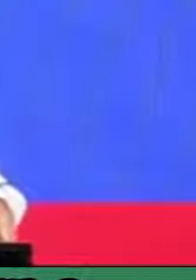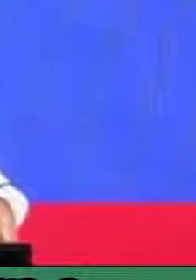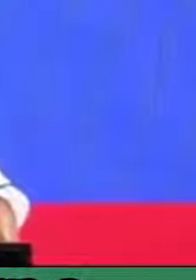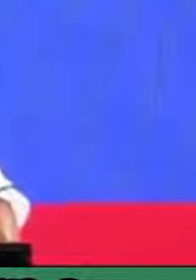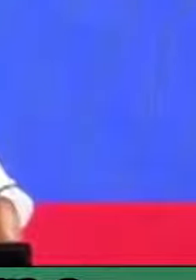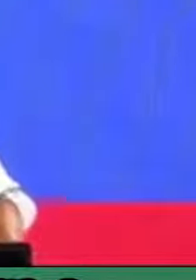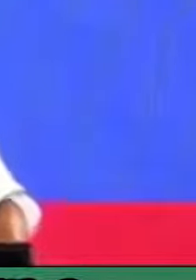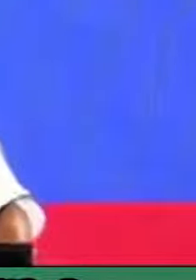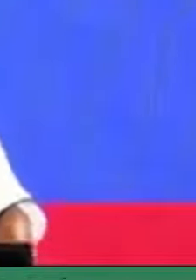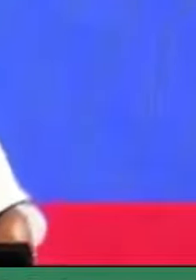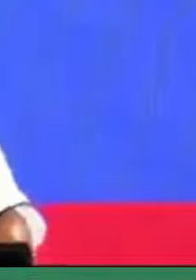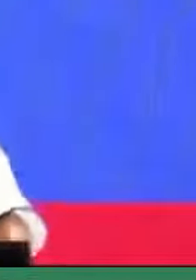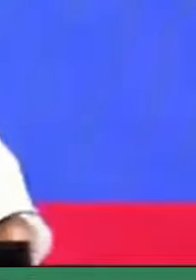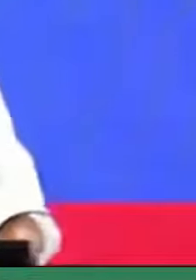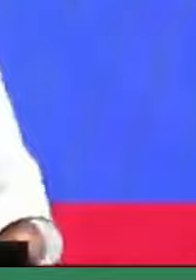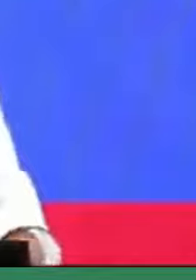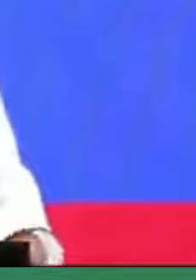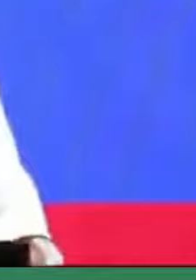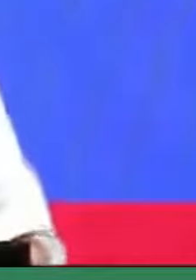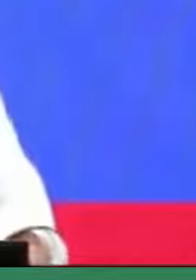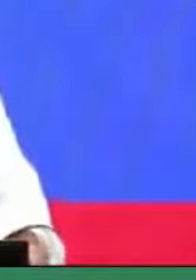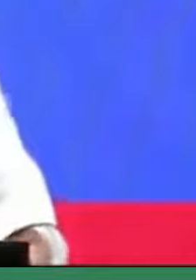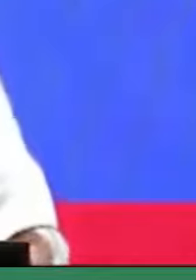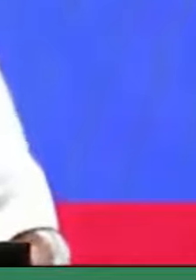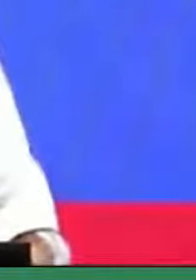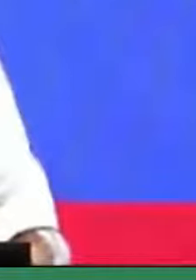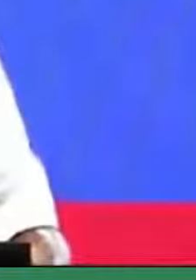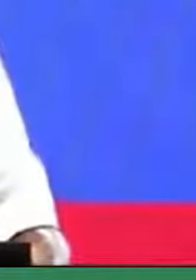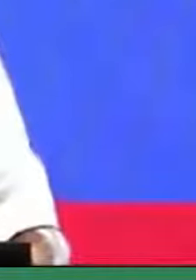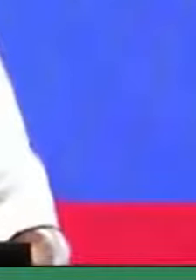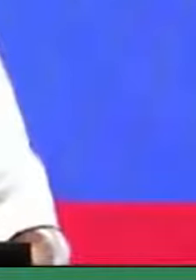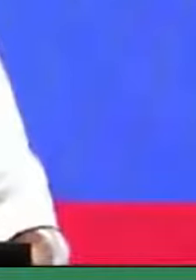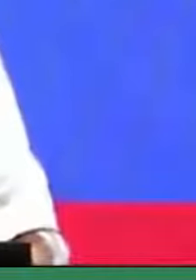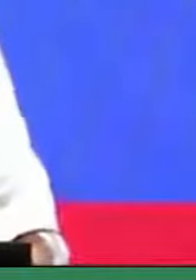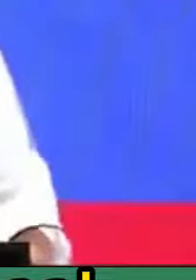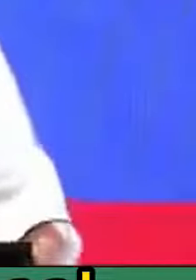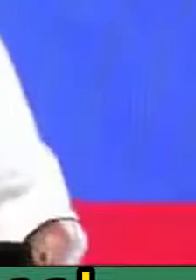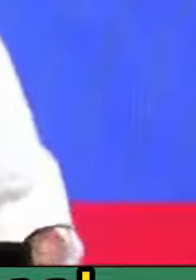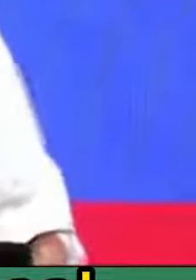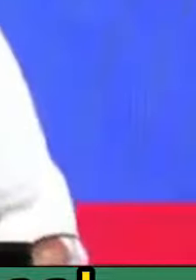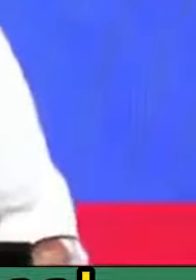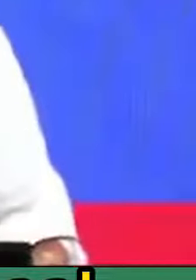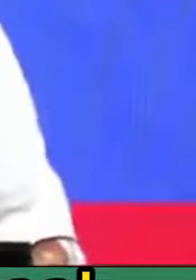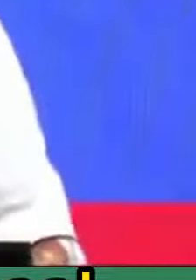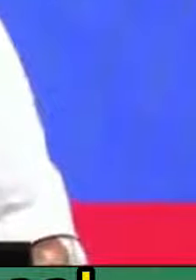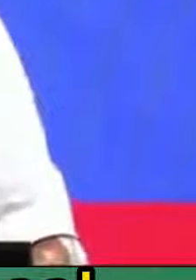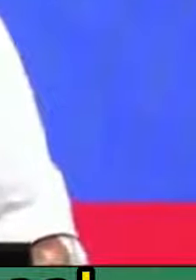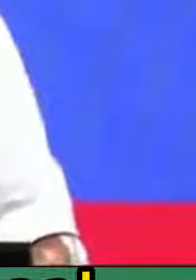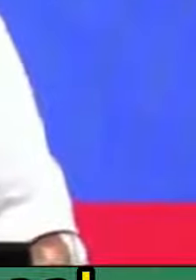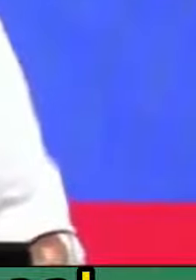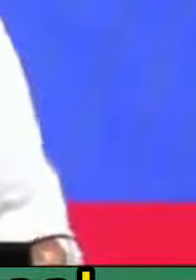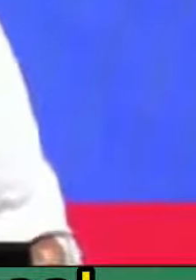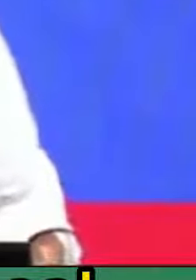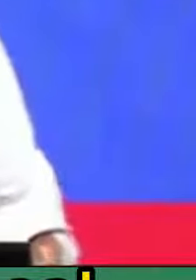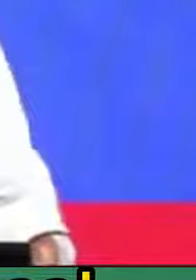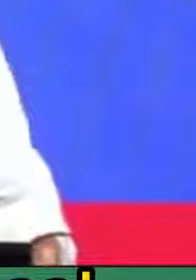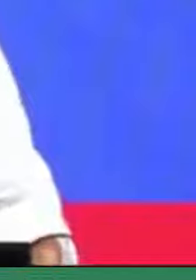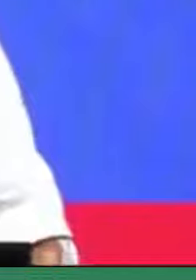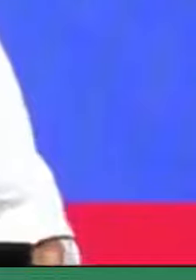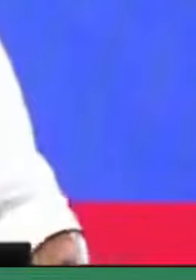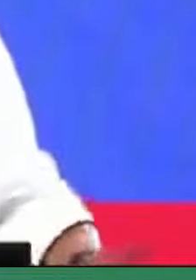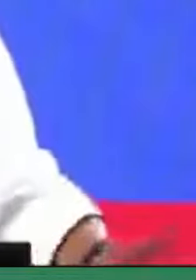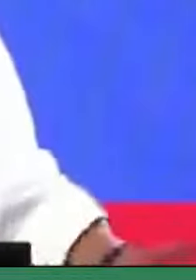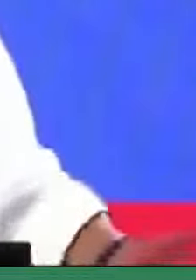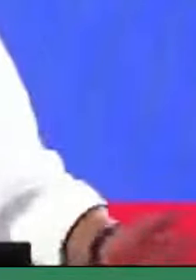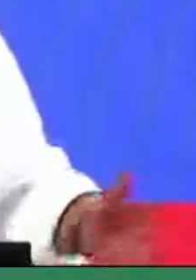en el corazón de esta lucha precisamente. Si la fiscalía investiga las mafias o las mafias se toman